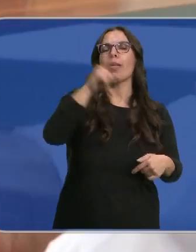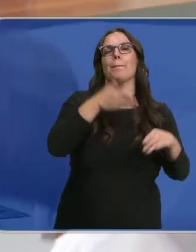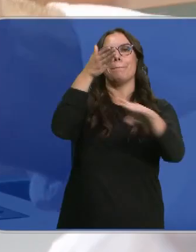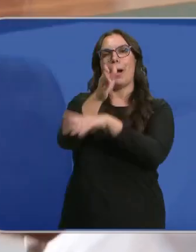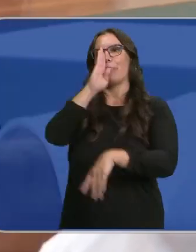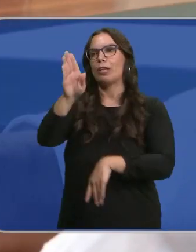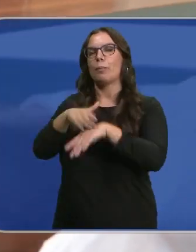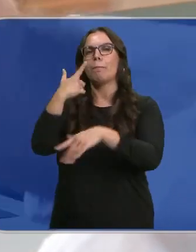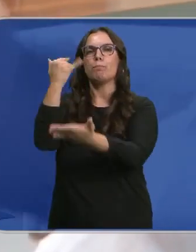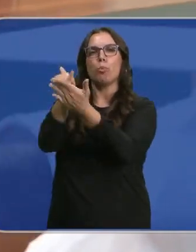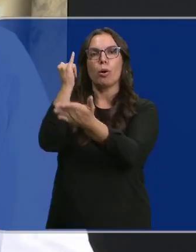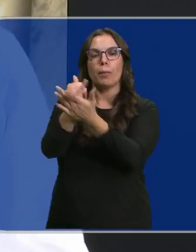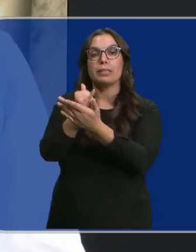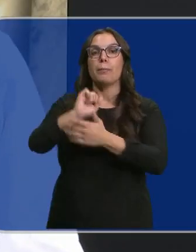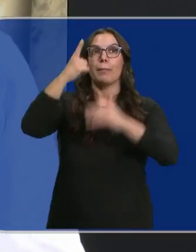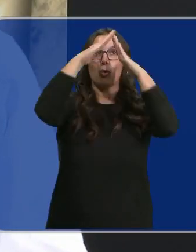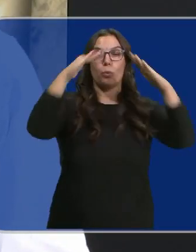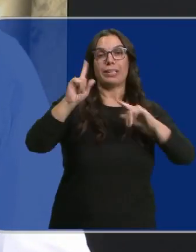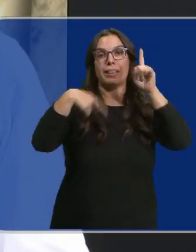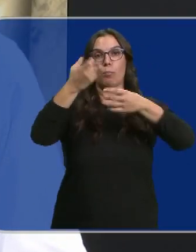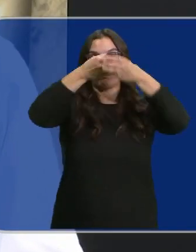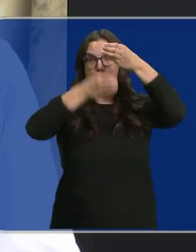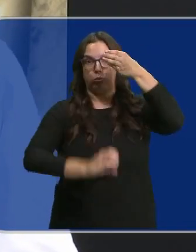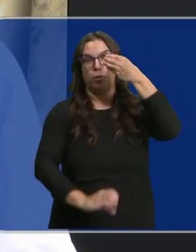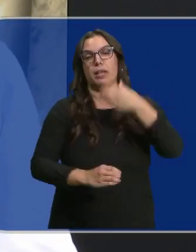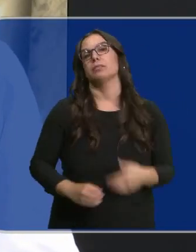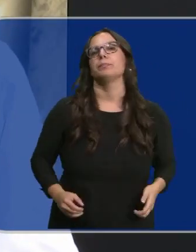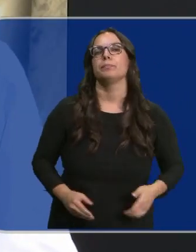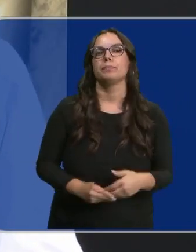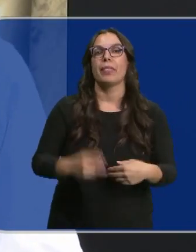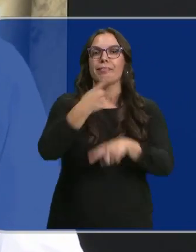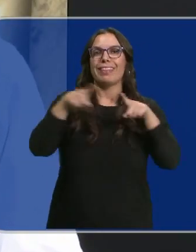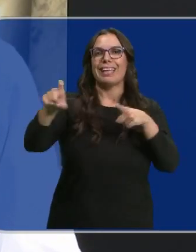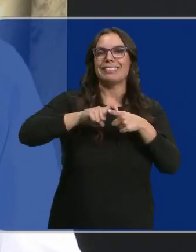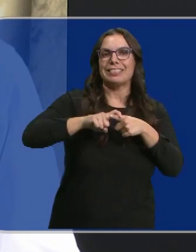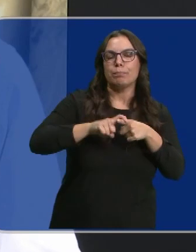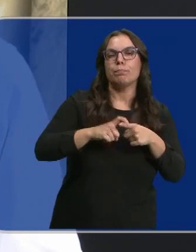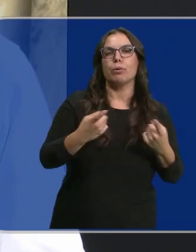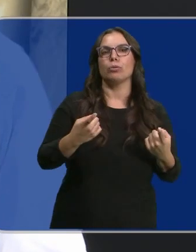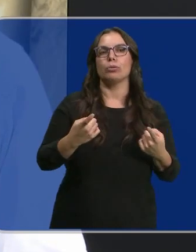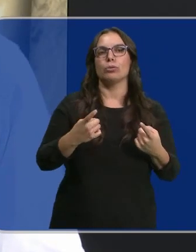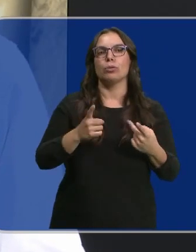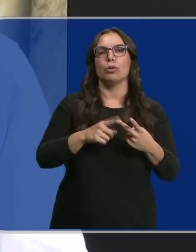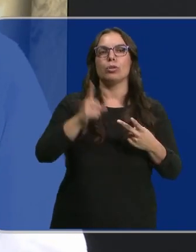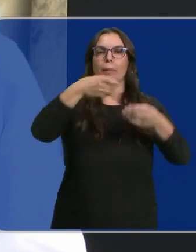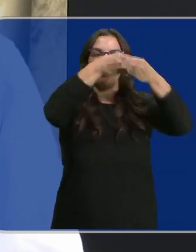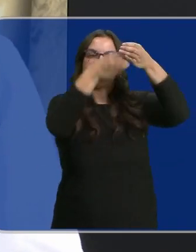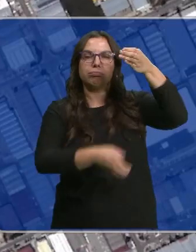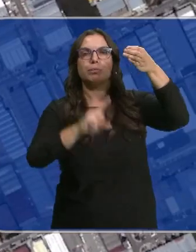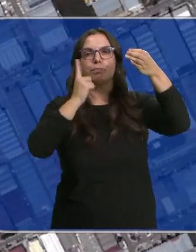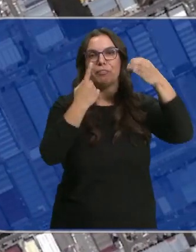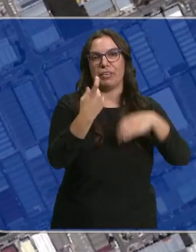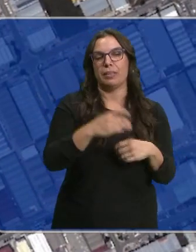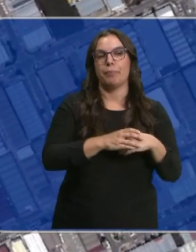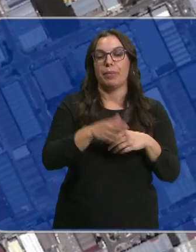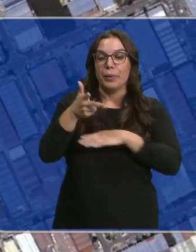Lo siguiente, patios o tuberías. Diferenciar tipos de amianto o a diferenciar amianto en bajantes, por ejemplo.